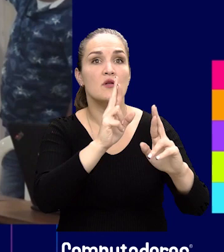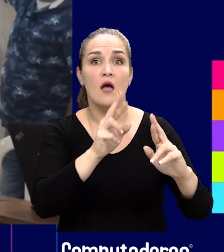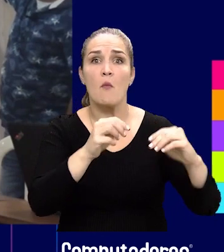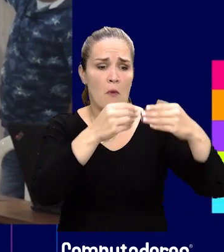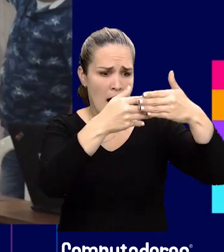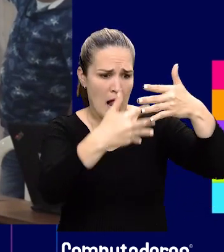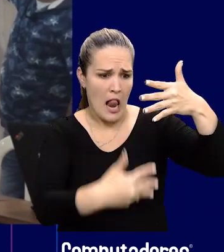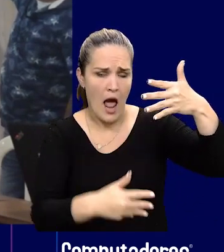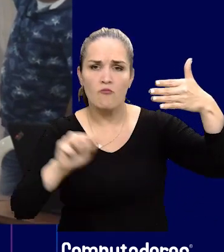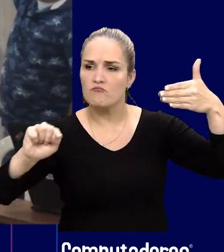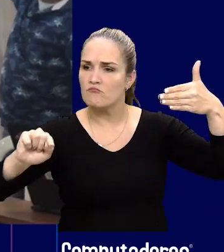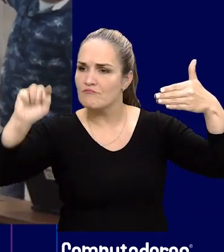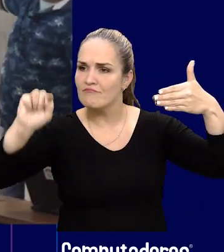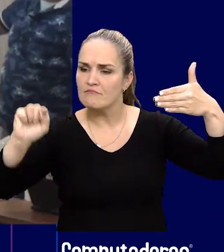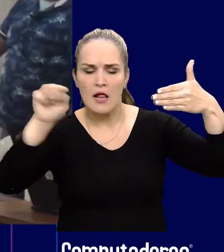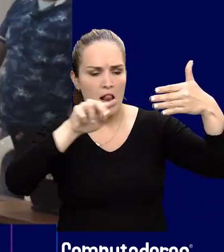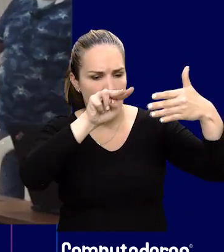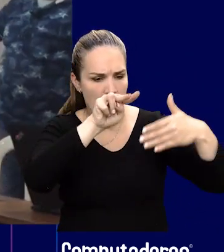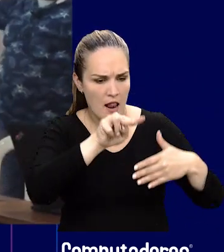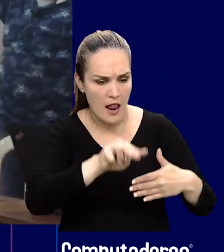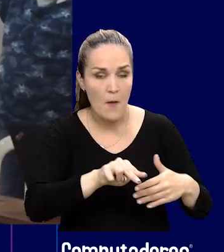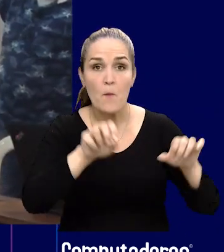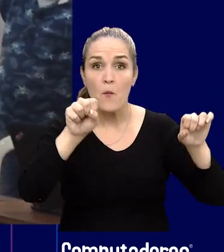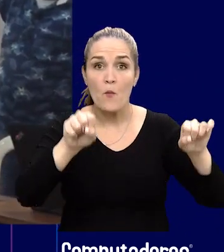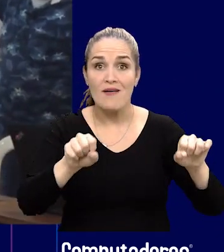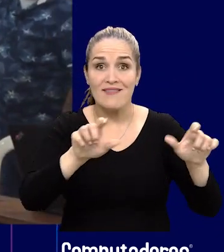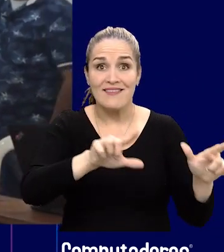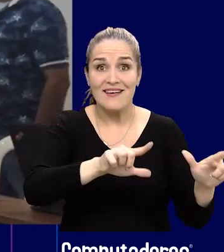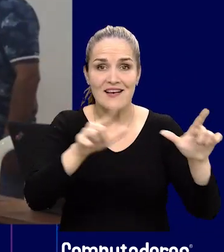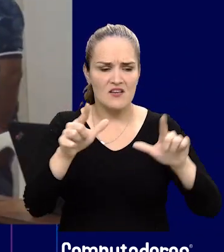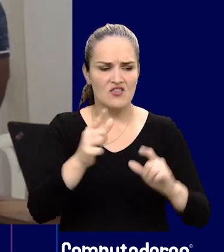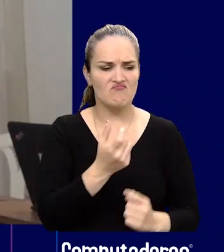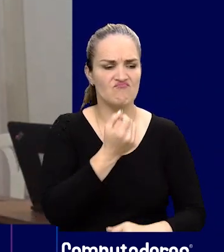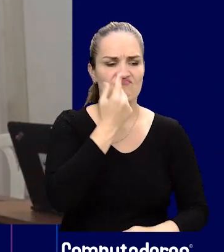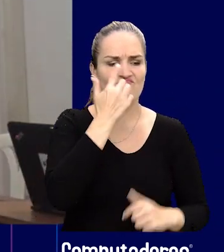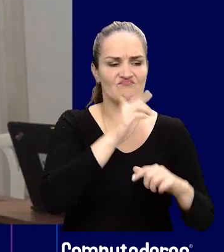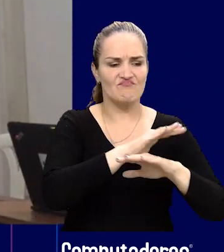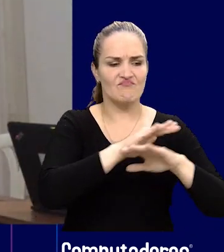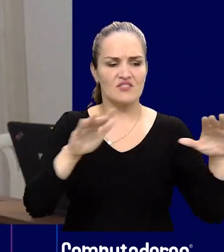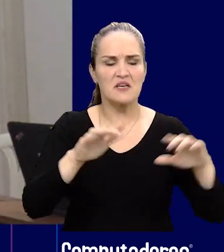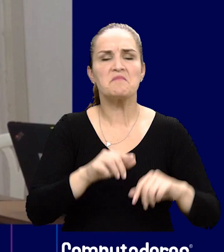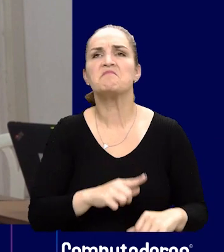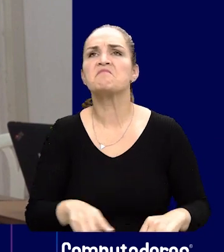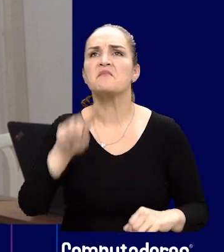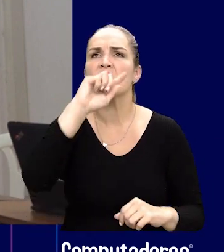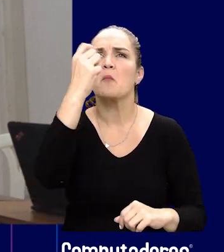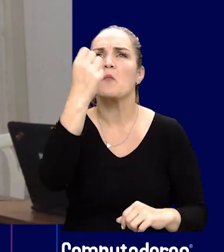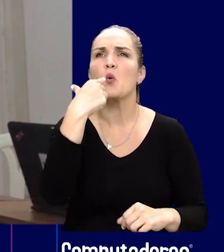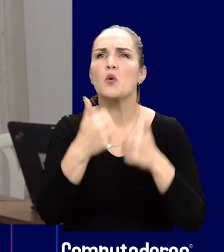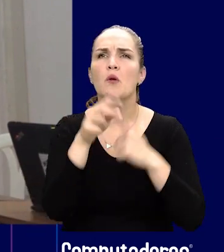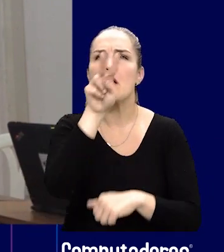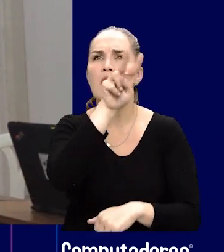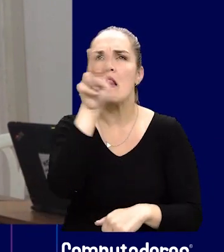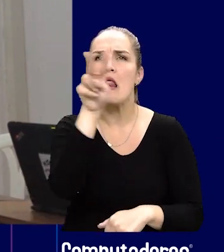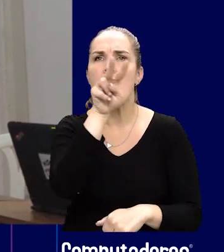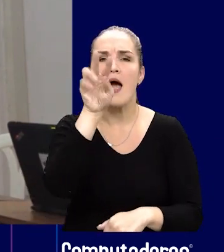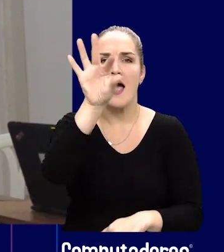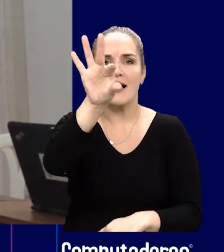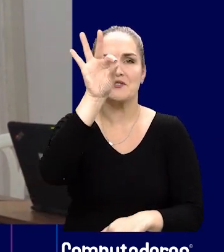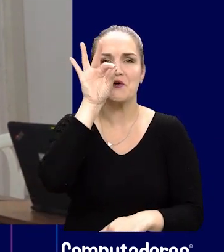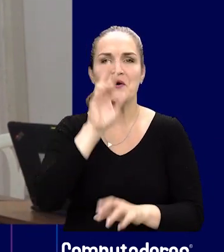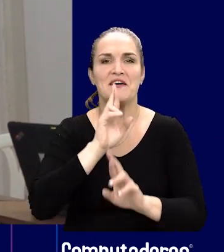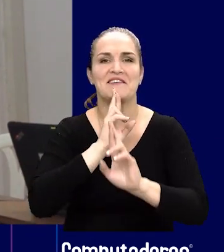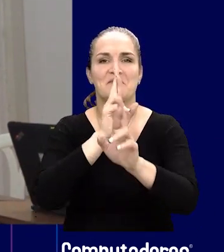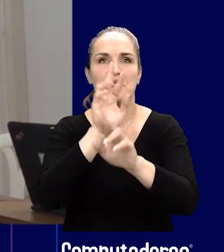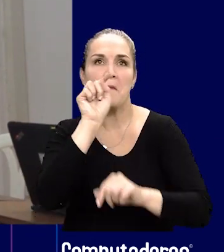La van desplazando aquí, la flechita, y sigue la lectura. Cuando ya están listos, leen la pregunta, seleccionan la